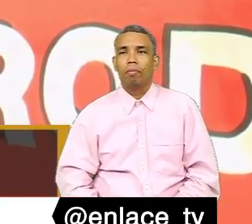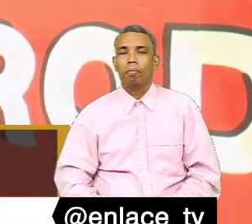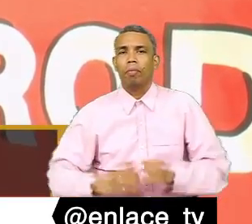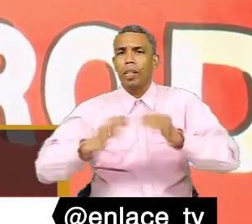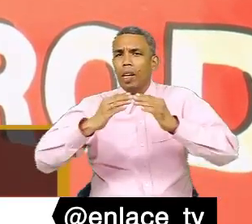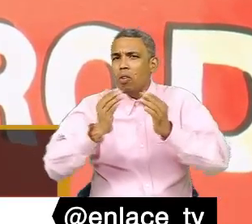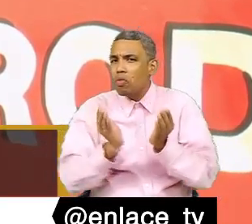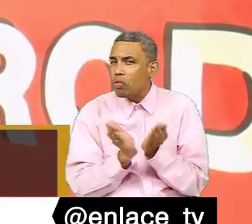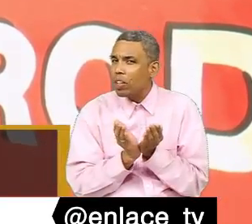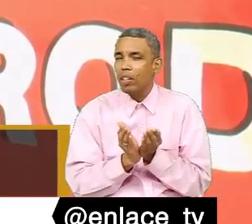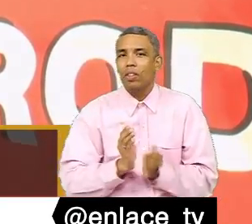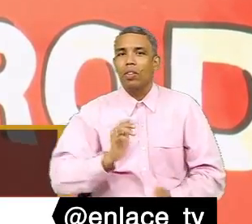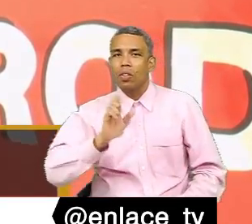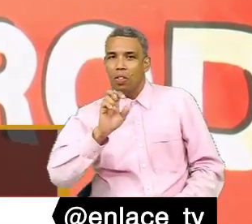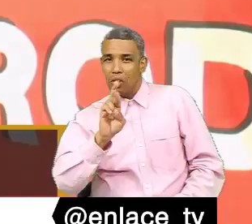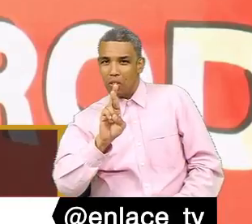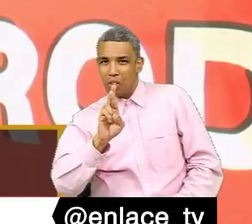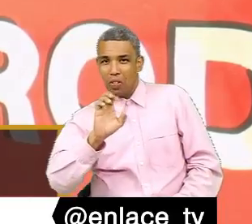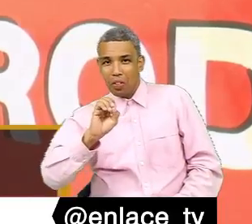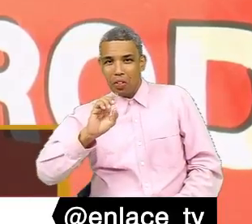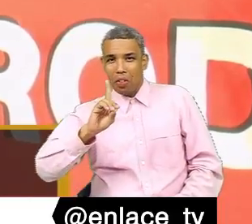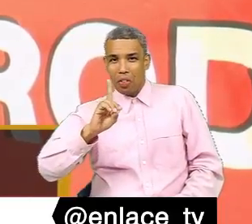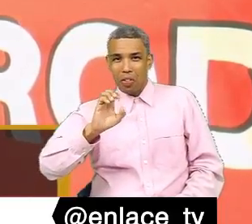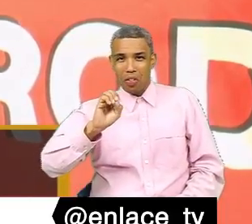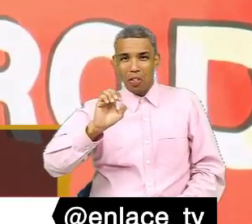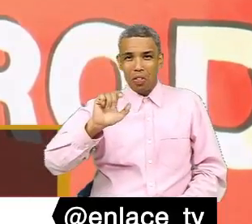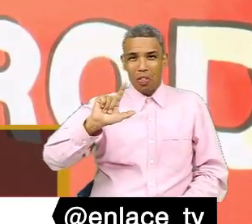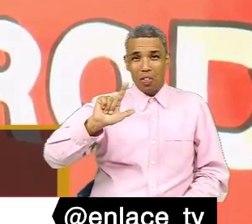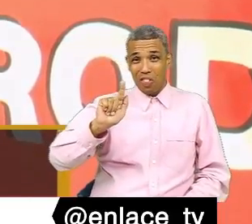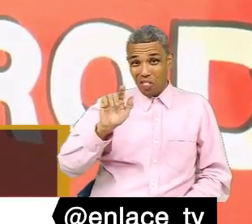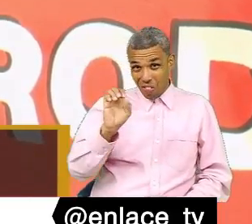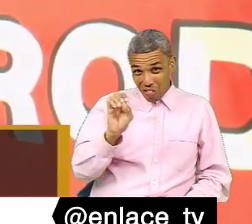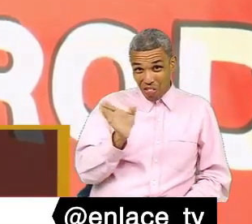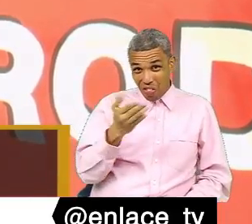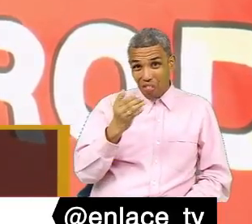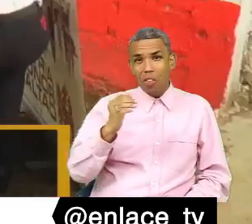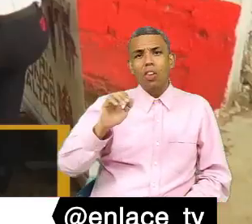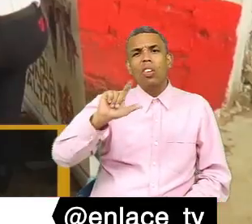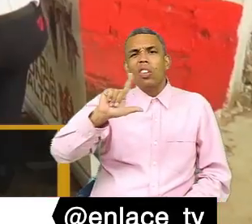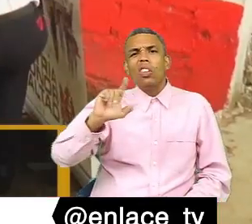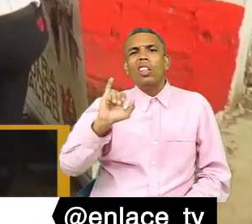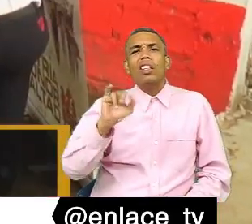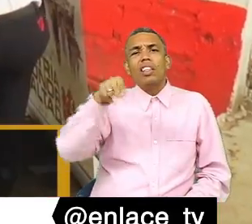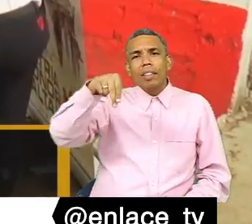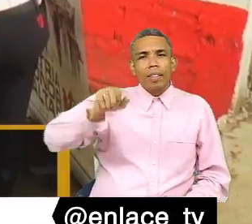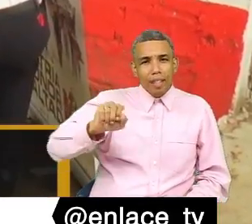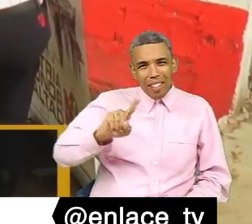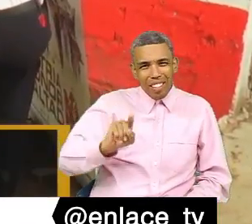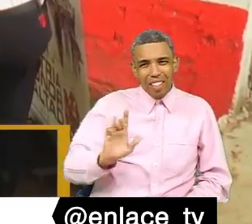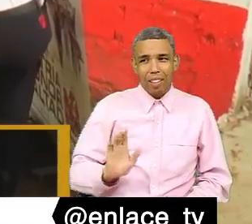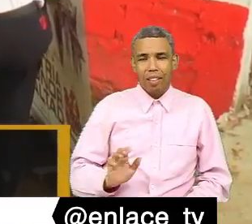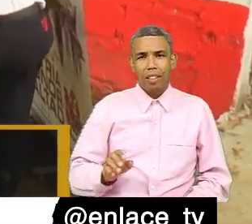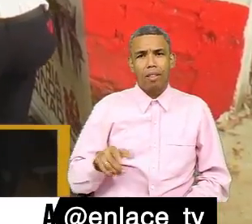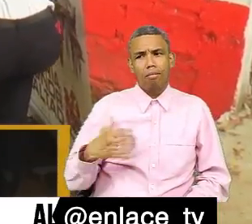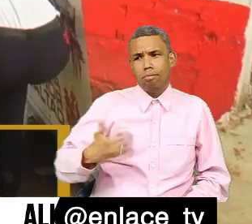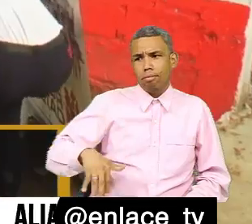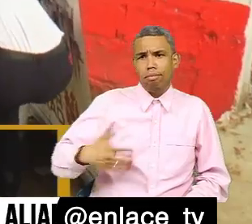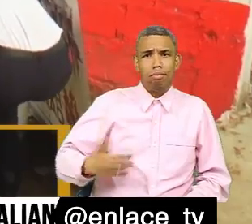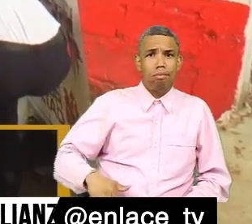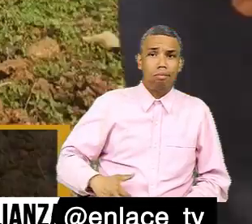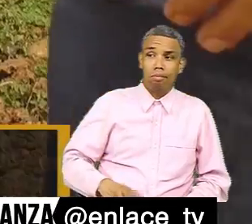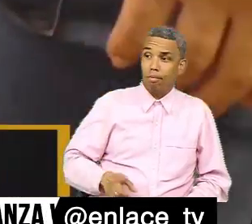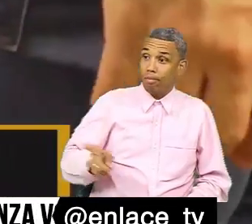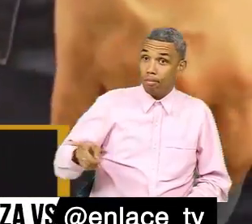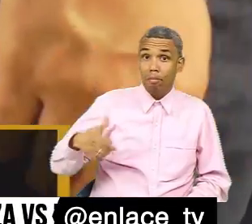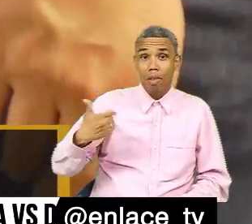definitivamente nos hace quedar muy bien a nivel nacional y a nivel mundial sobre estas iniciativas que recibimos